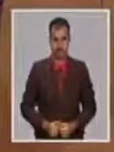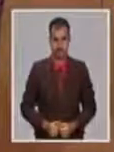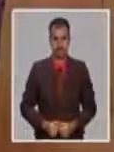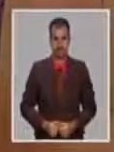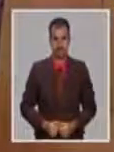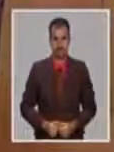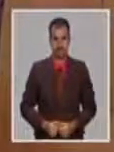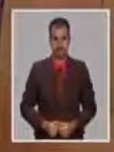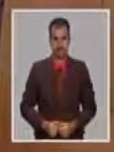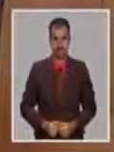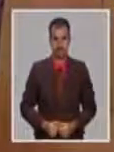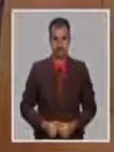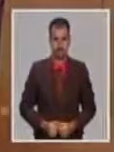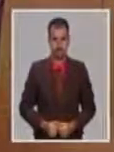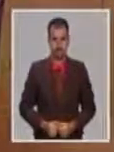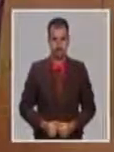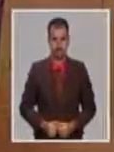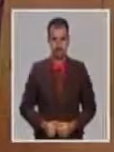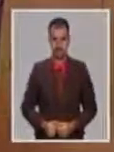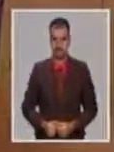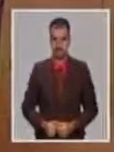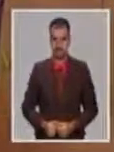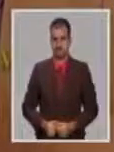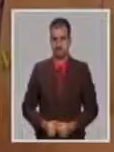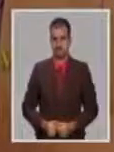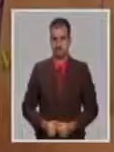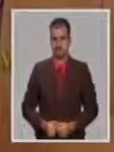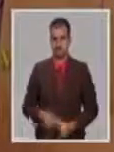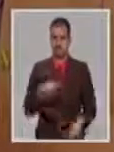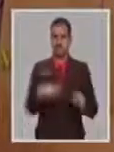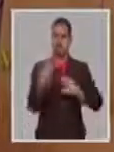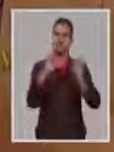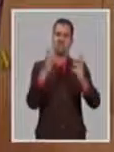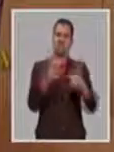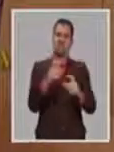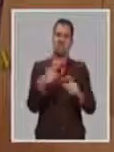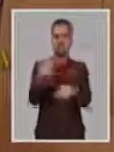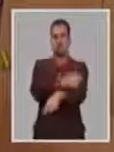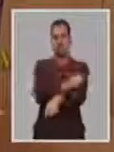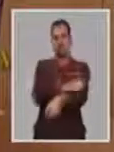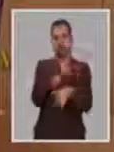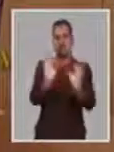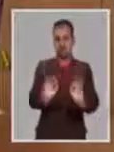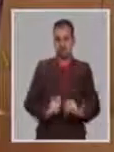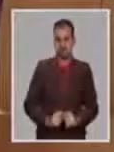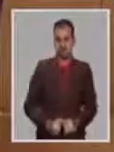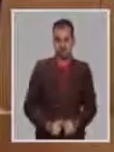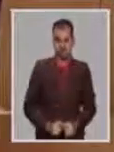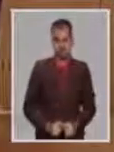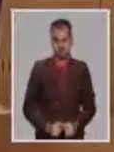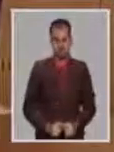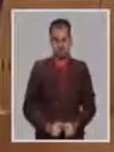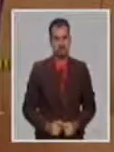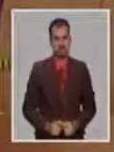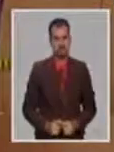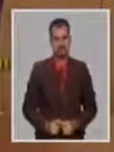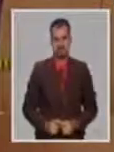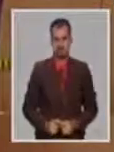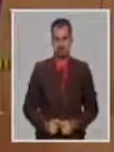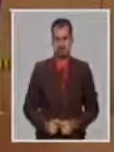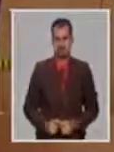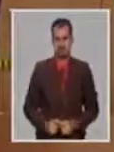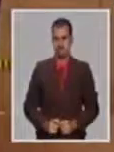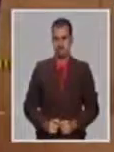Johnson, is this the only source of this Sinovac